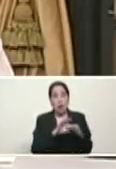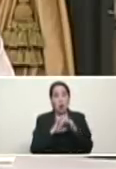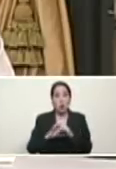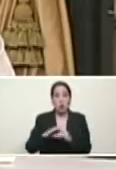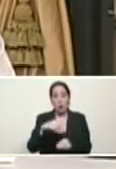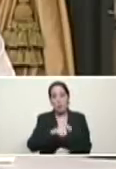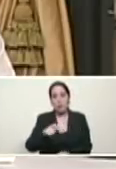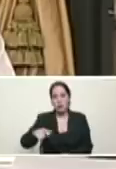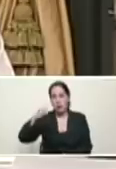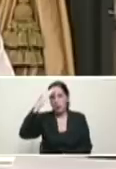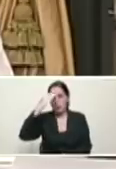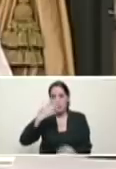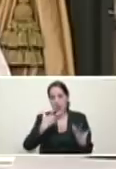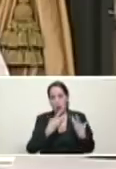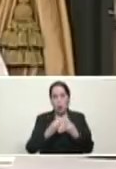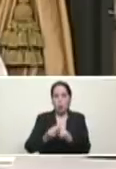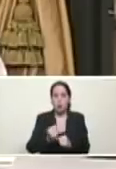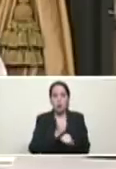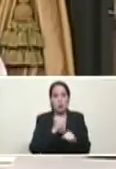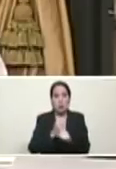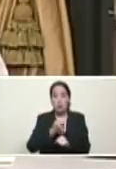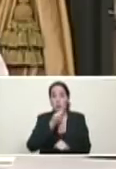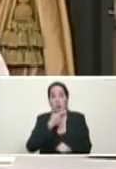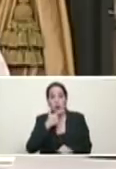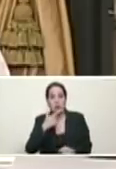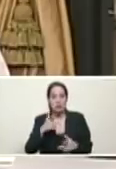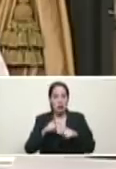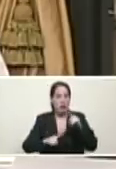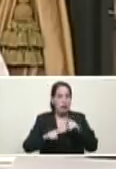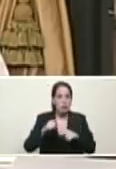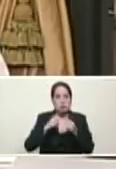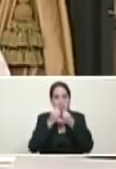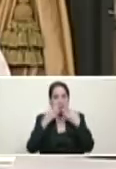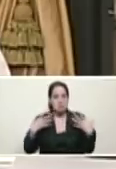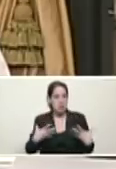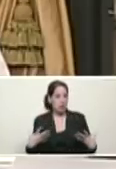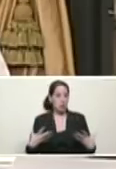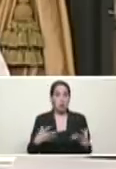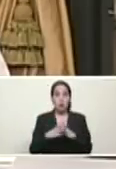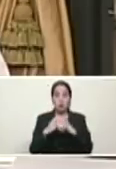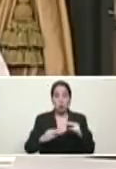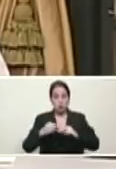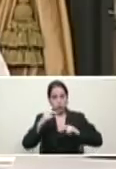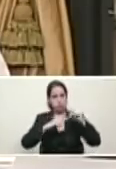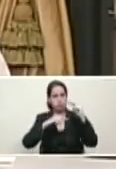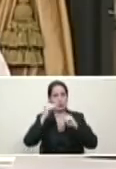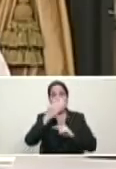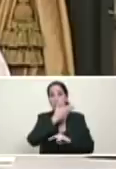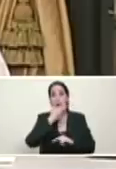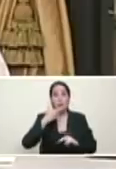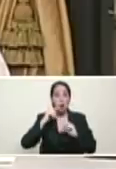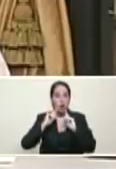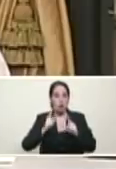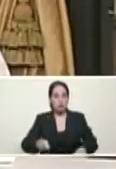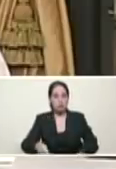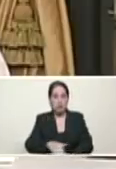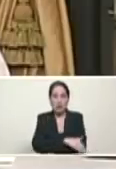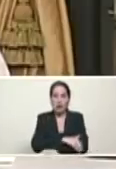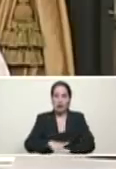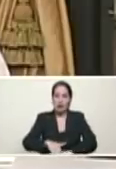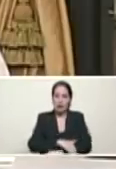Cívico-Militar. Embelleciendo, haciendo de obras para mejorar la vialidad.